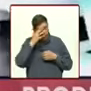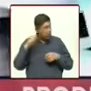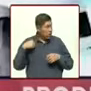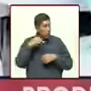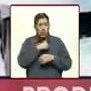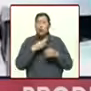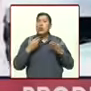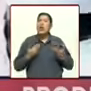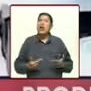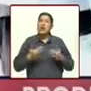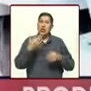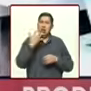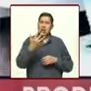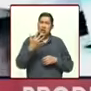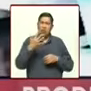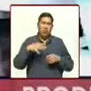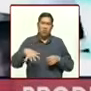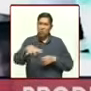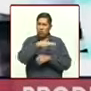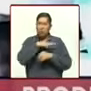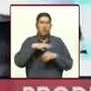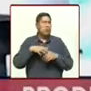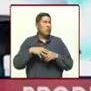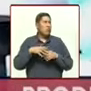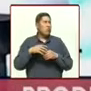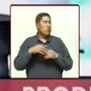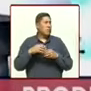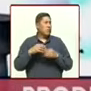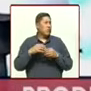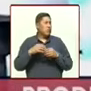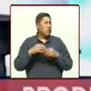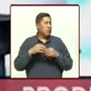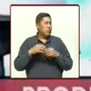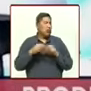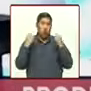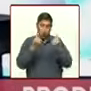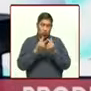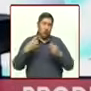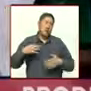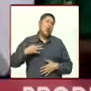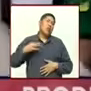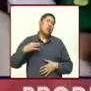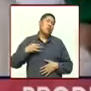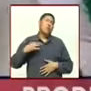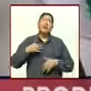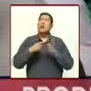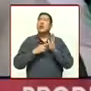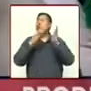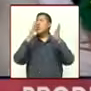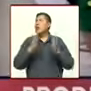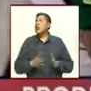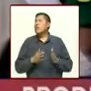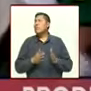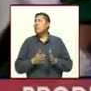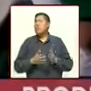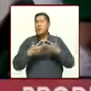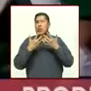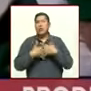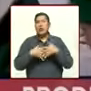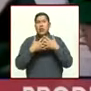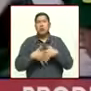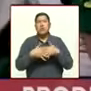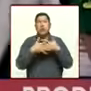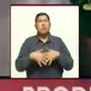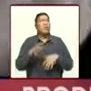Estamos aquí de los 5 municipios del trópico y, como ven ustedes, aquí están también los representantes de las